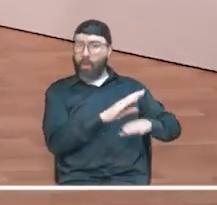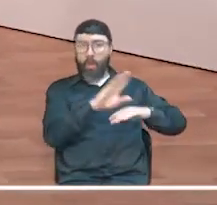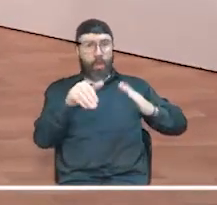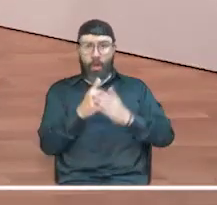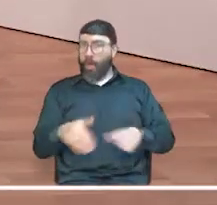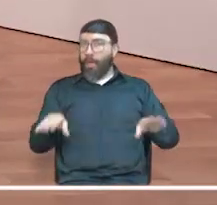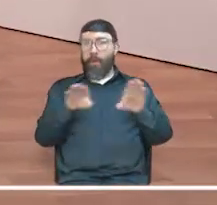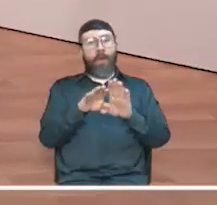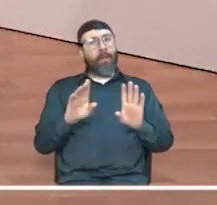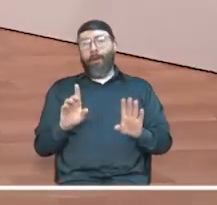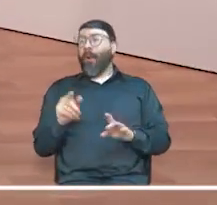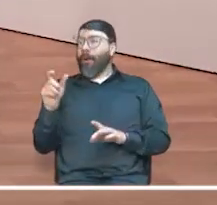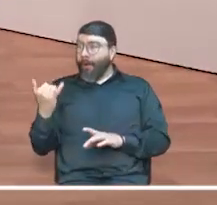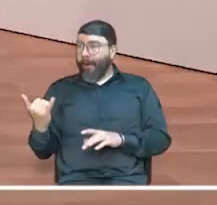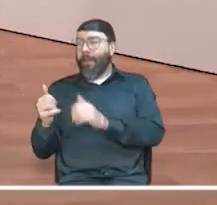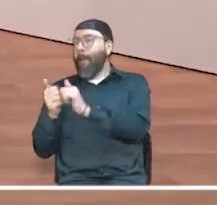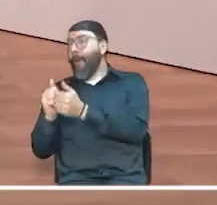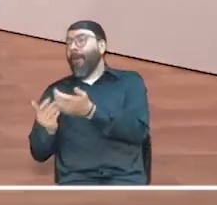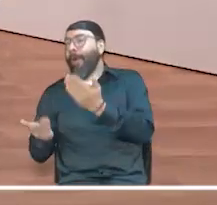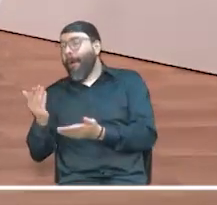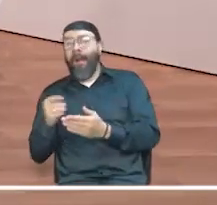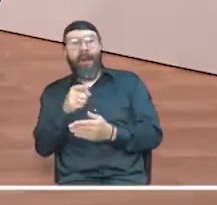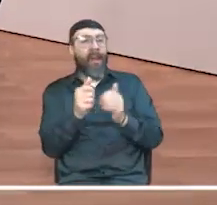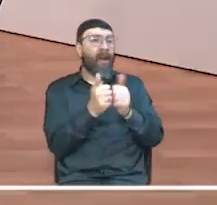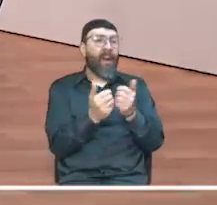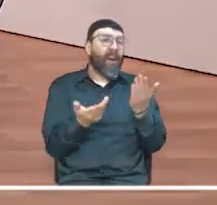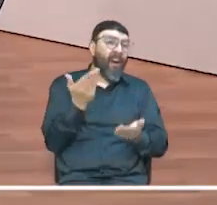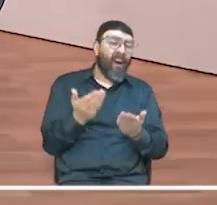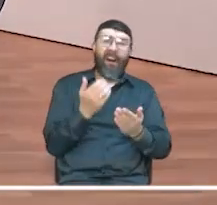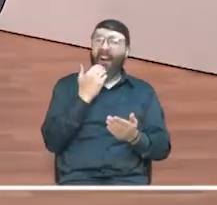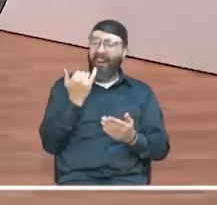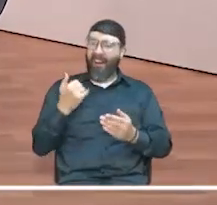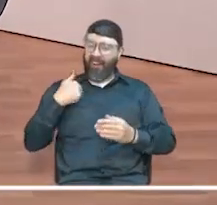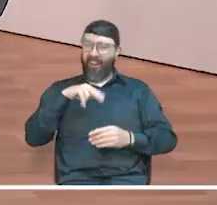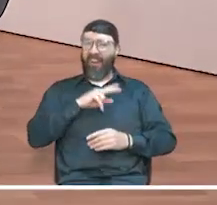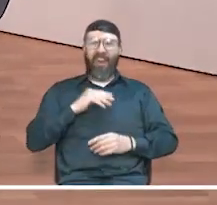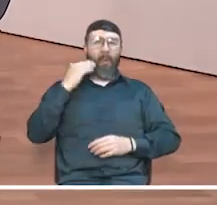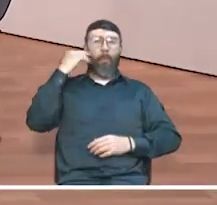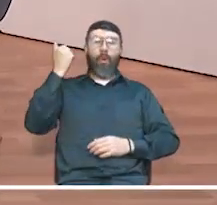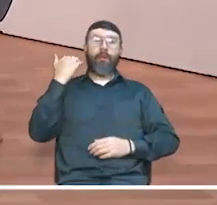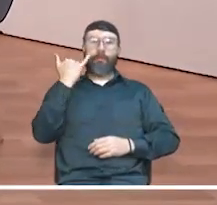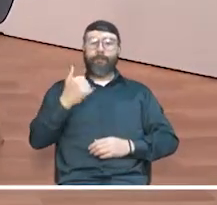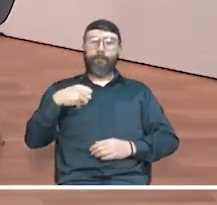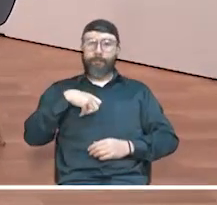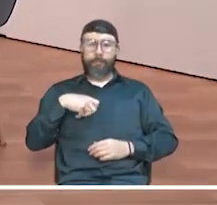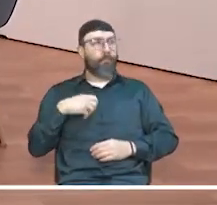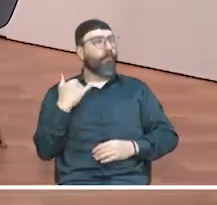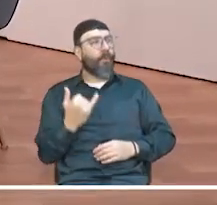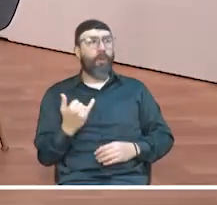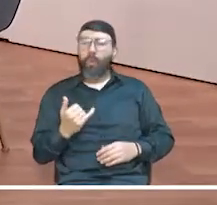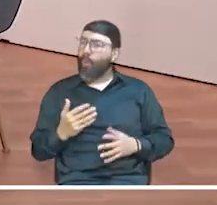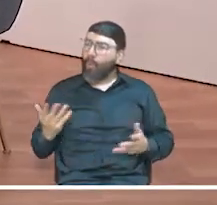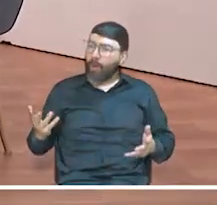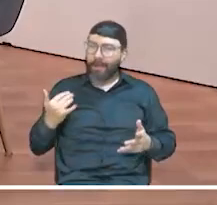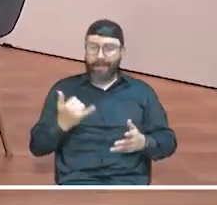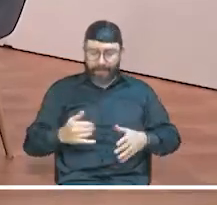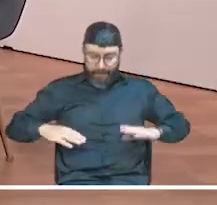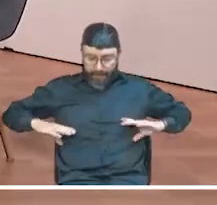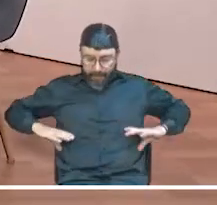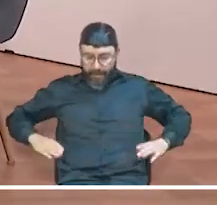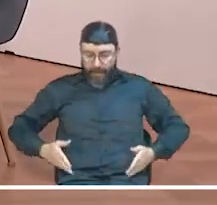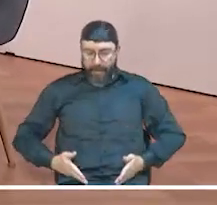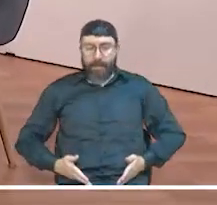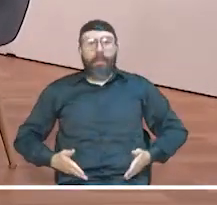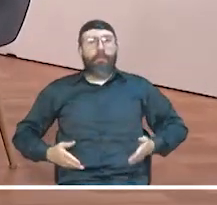deportivos. Entonces, nosotras las mujeres tenemos una cosa que se llama el ángulo Q, y es la posición que tiene nuestra cadera respecto